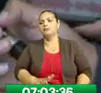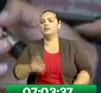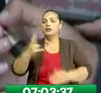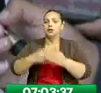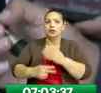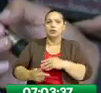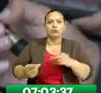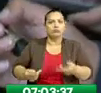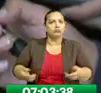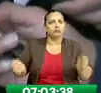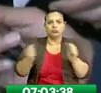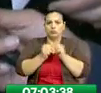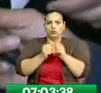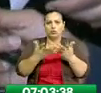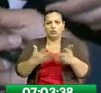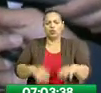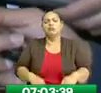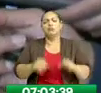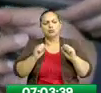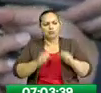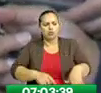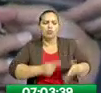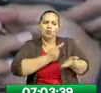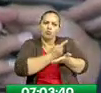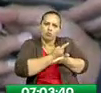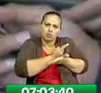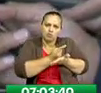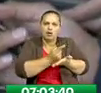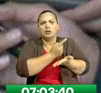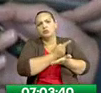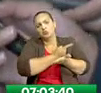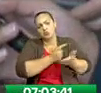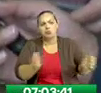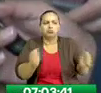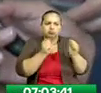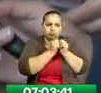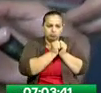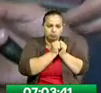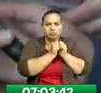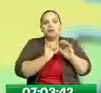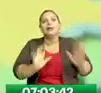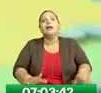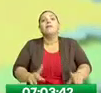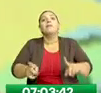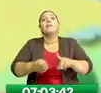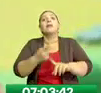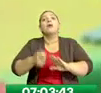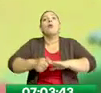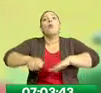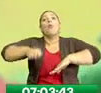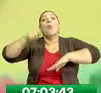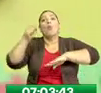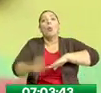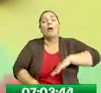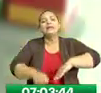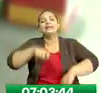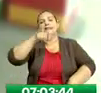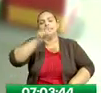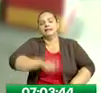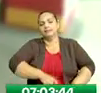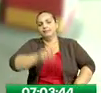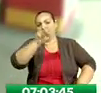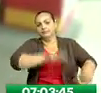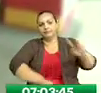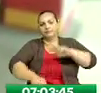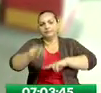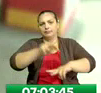donde los jueces tienen que valorar básicamente la situación de los niños, niñas y adolescentes. En otro aspecto, se busca agilizar los procesos de